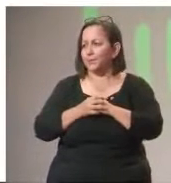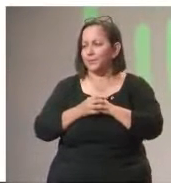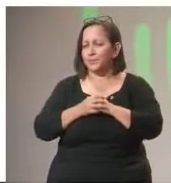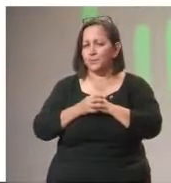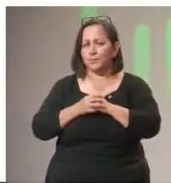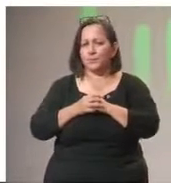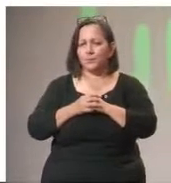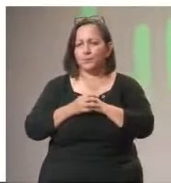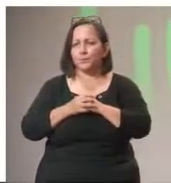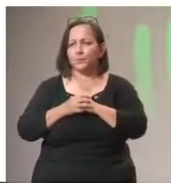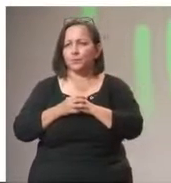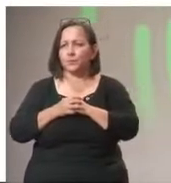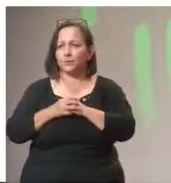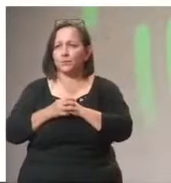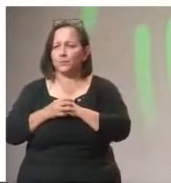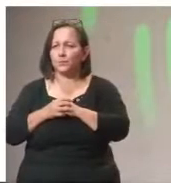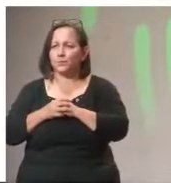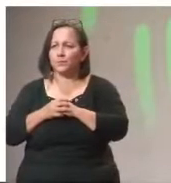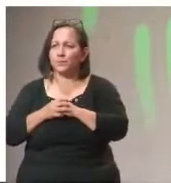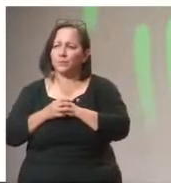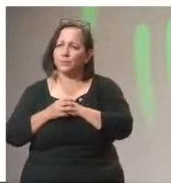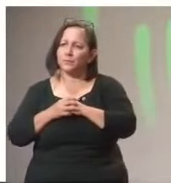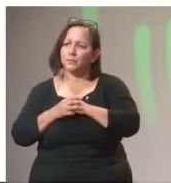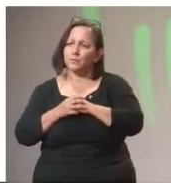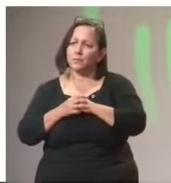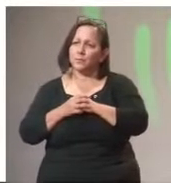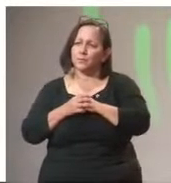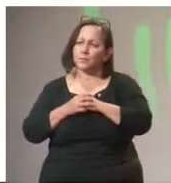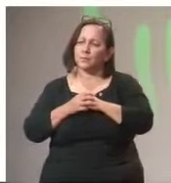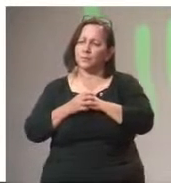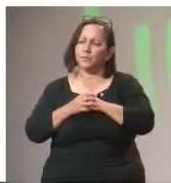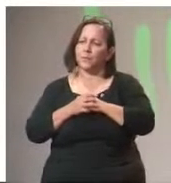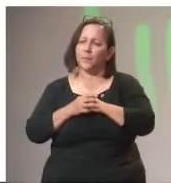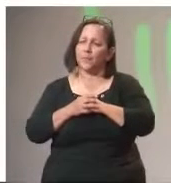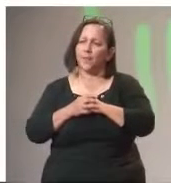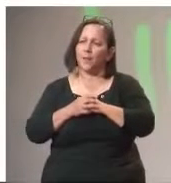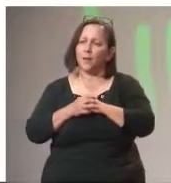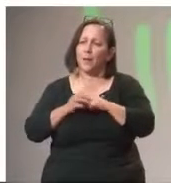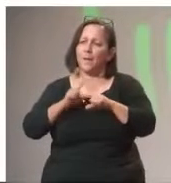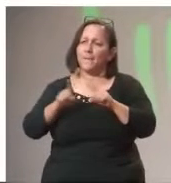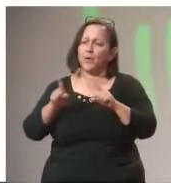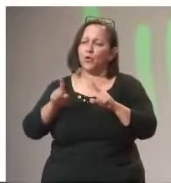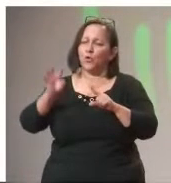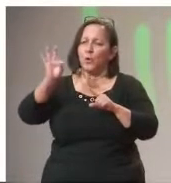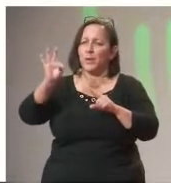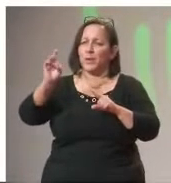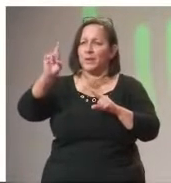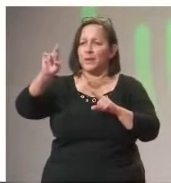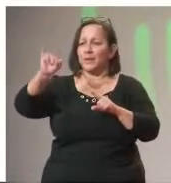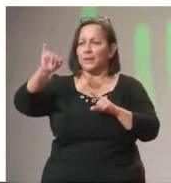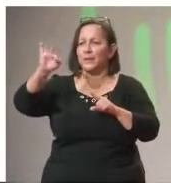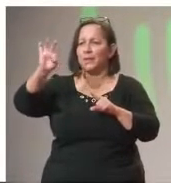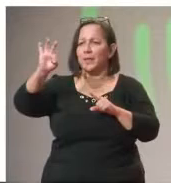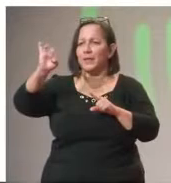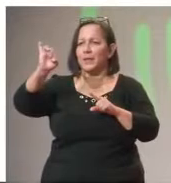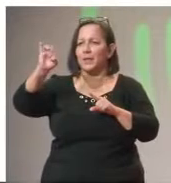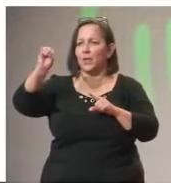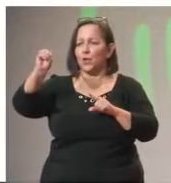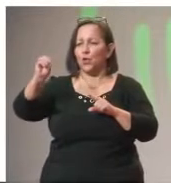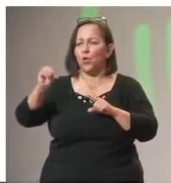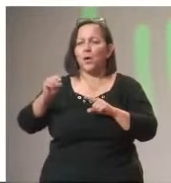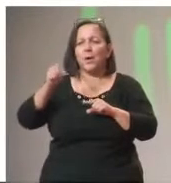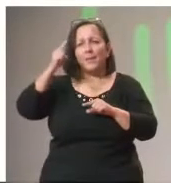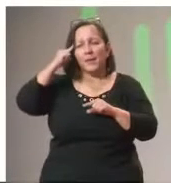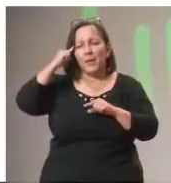Con el tritio, no voy a entrar en los detalles, voy a pasar un poquillo rápido por acá por términos de tiempo, pero con el tritio lo que hacemos es tratar de entender cuánto él